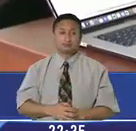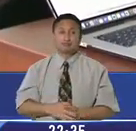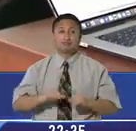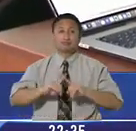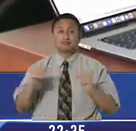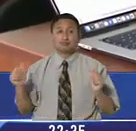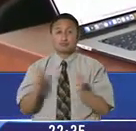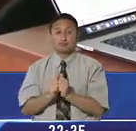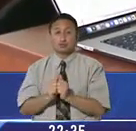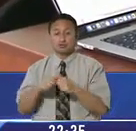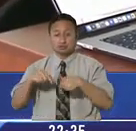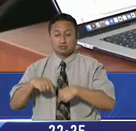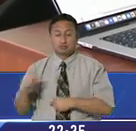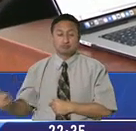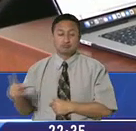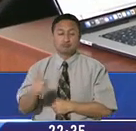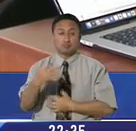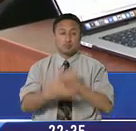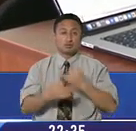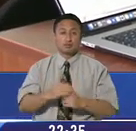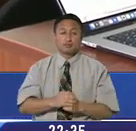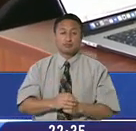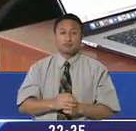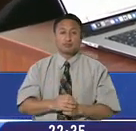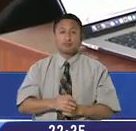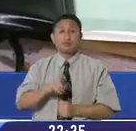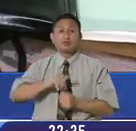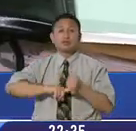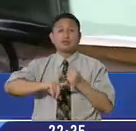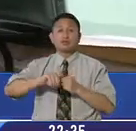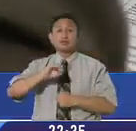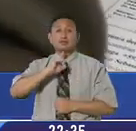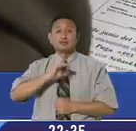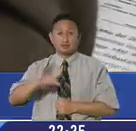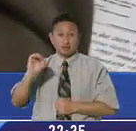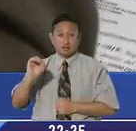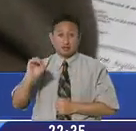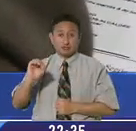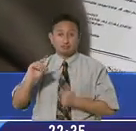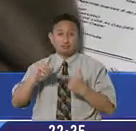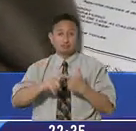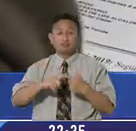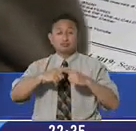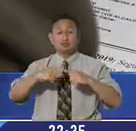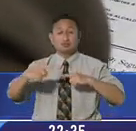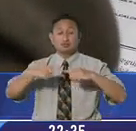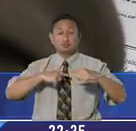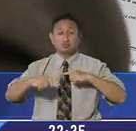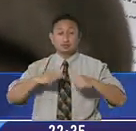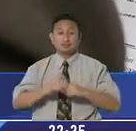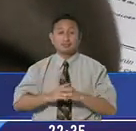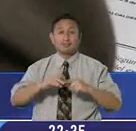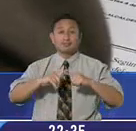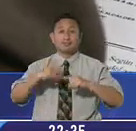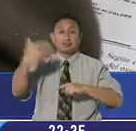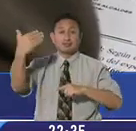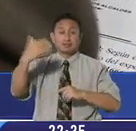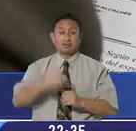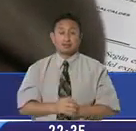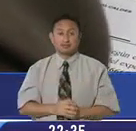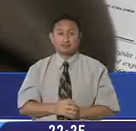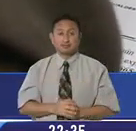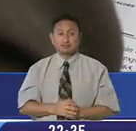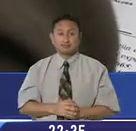a él, también fueron llamados a juicio César Yunda, tío de Sebastián, así como la exjefa de despacho del exalcalde de Quito, Jorge